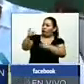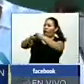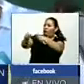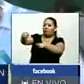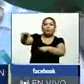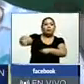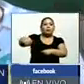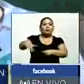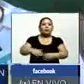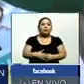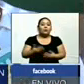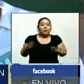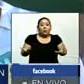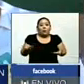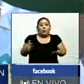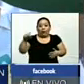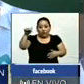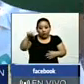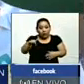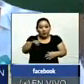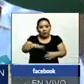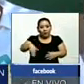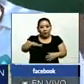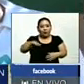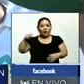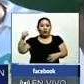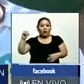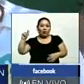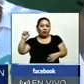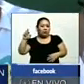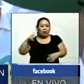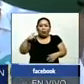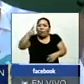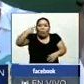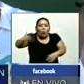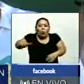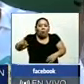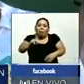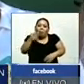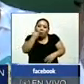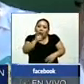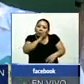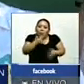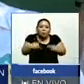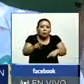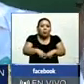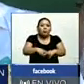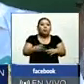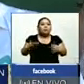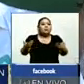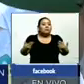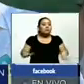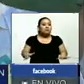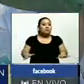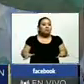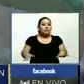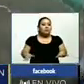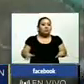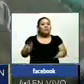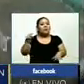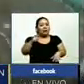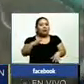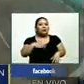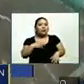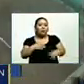a esta colonia. No, nosotros en Gotera, gracias a Dios, no tenemos casos alarmantes a la fecha. De los que tenemos